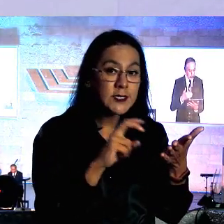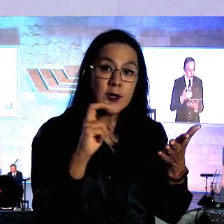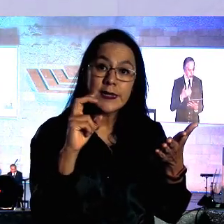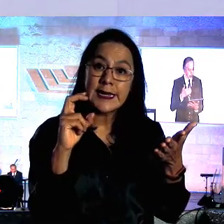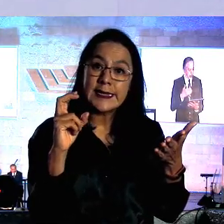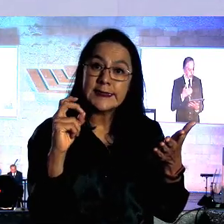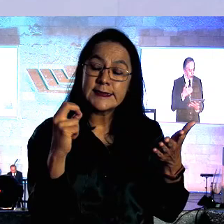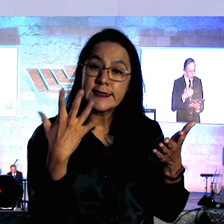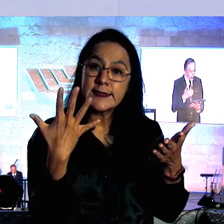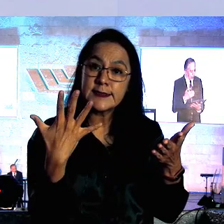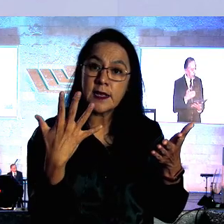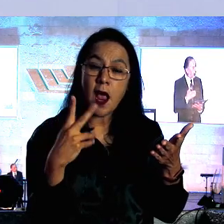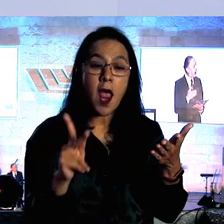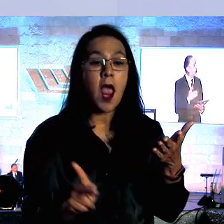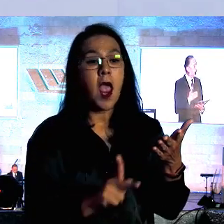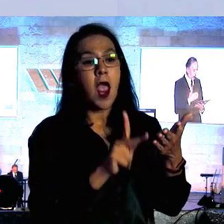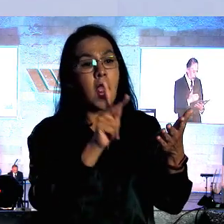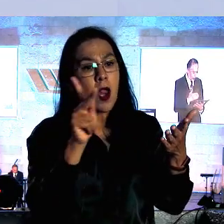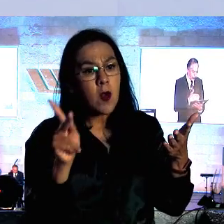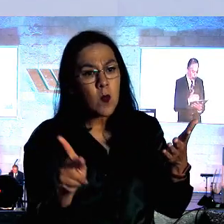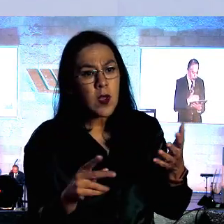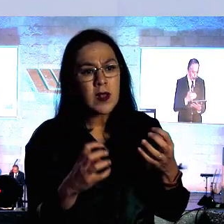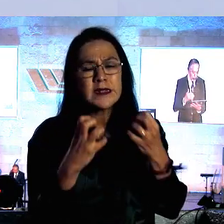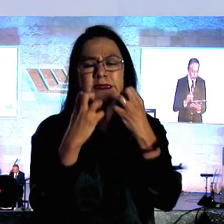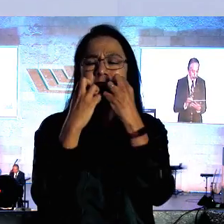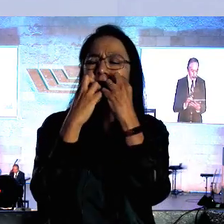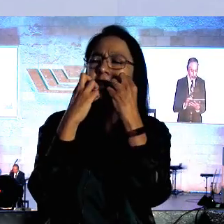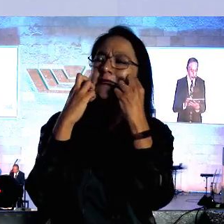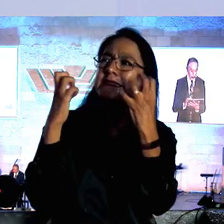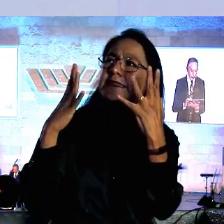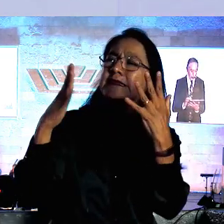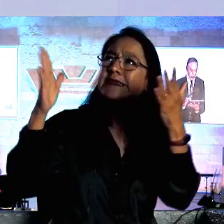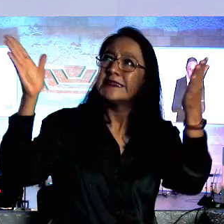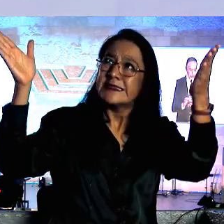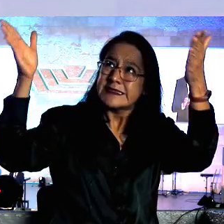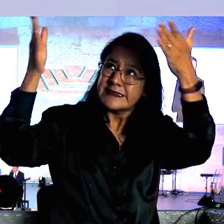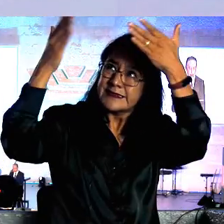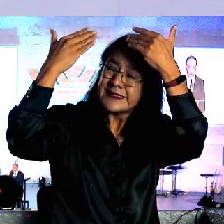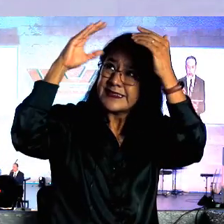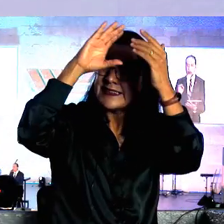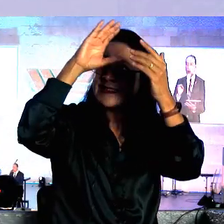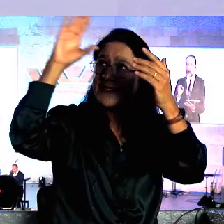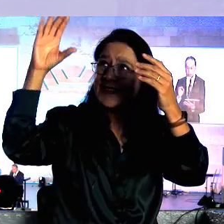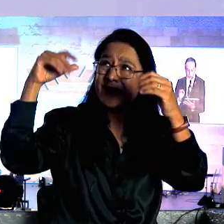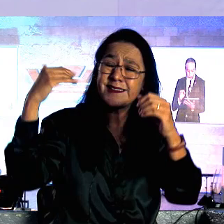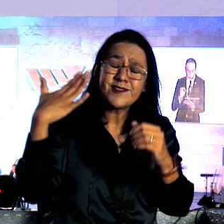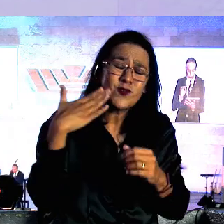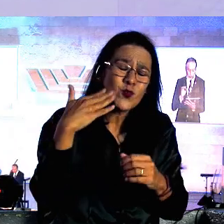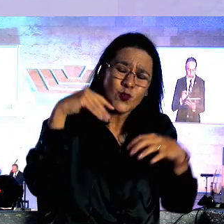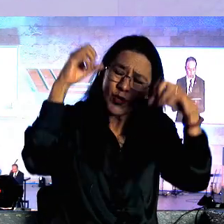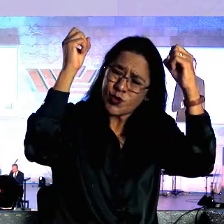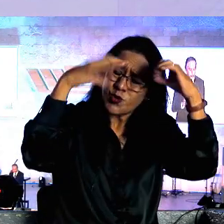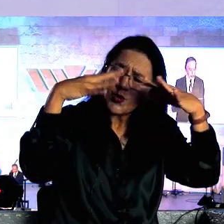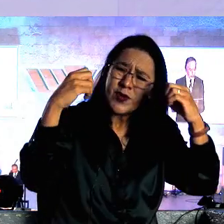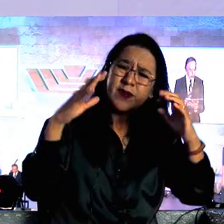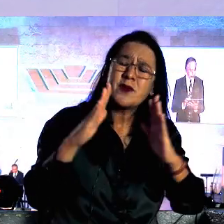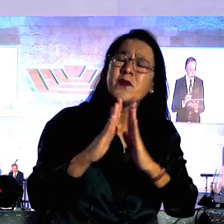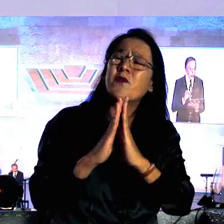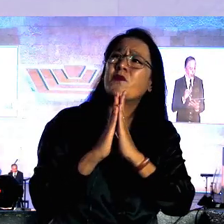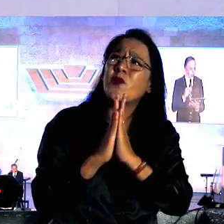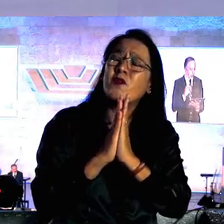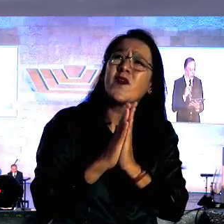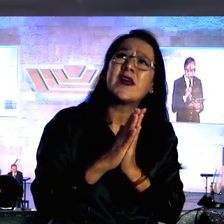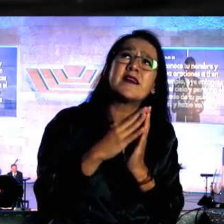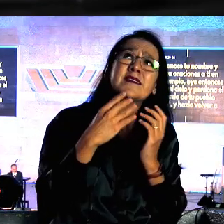pueblo que se haya gimiendo porque los cielos se han cerrado y no hay lluvia sean oídas y contestadas las oraciones